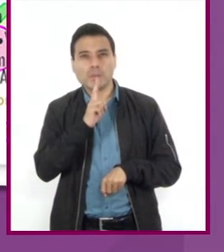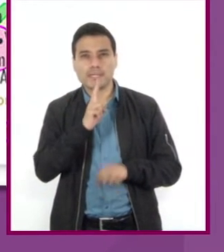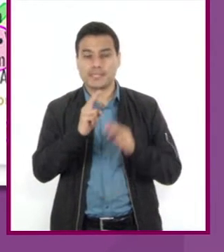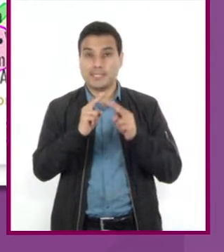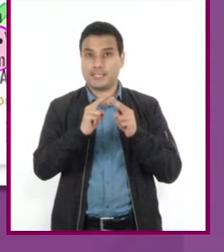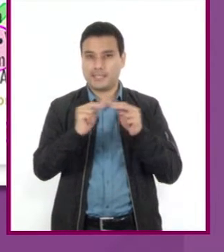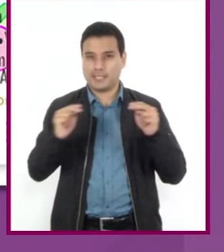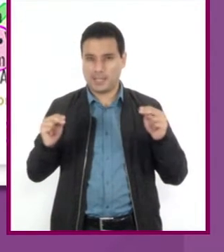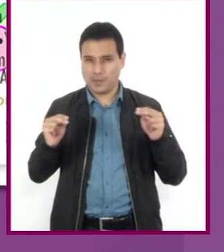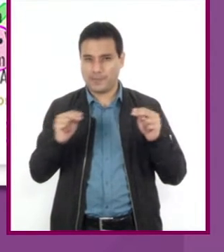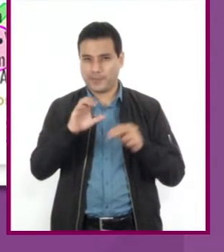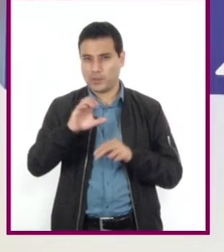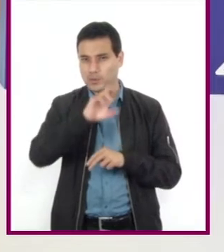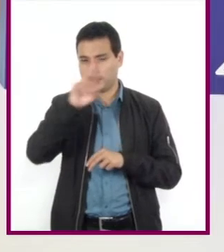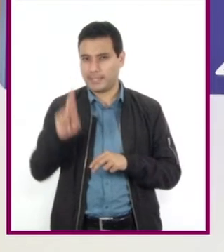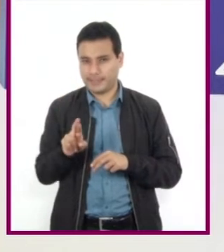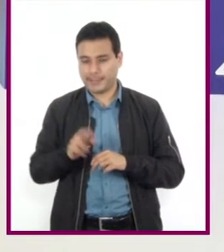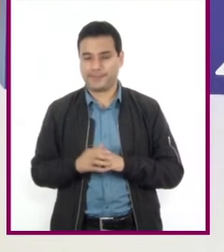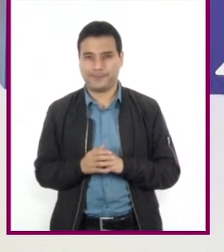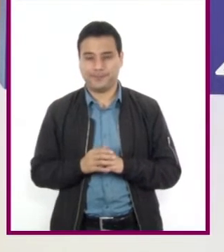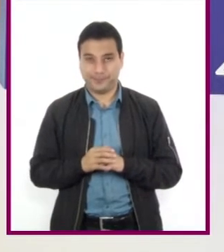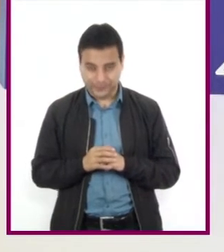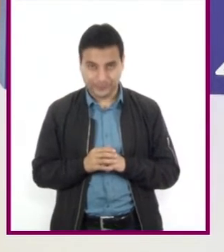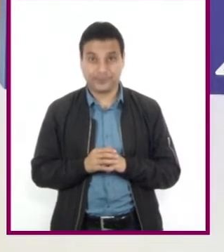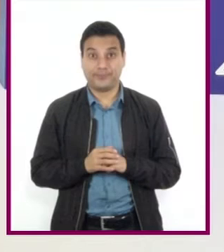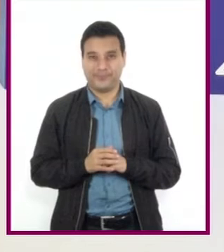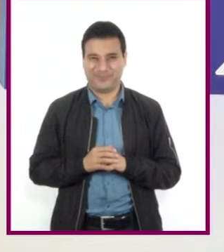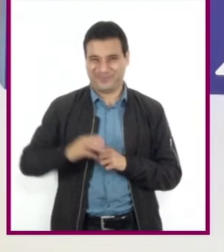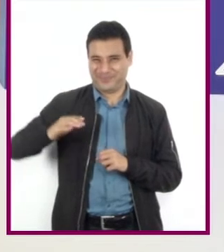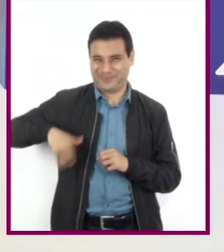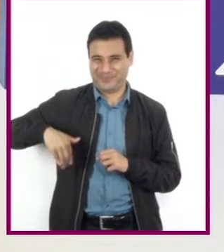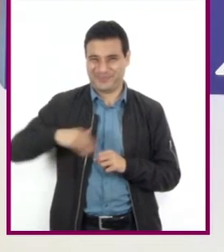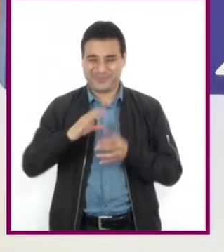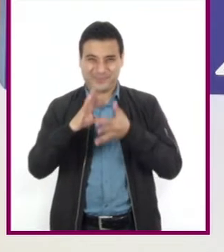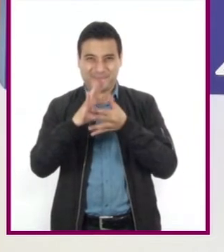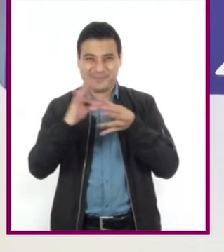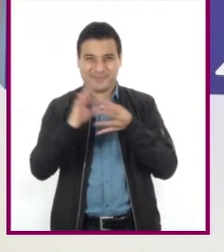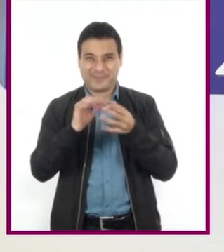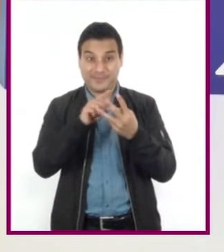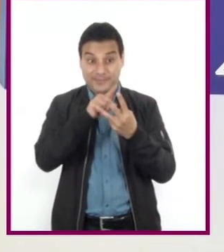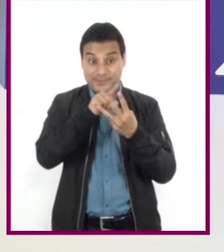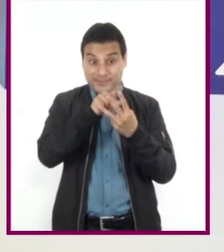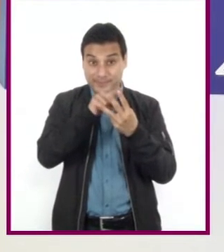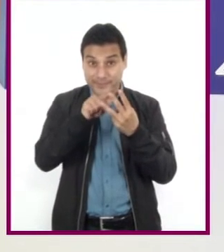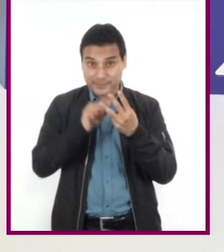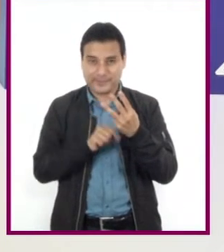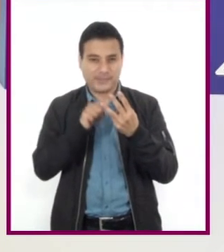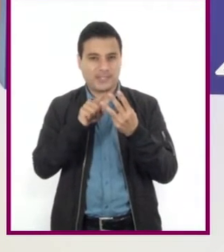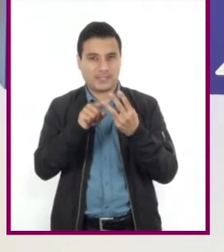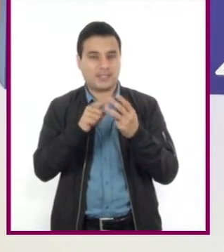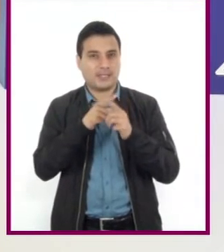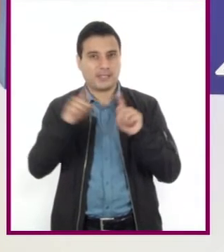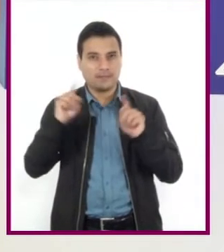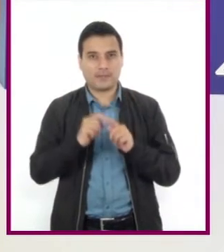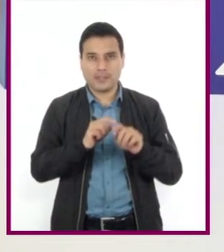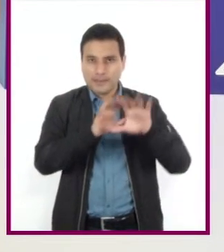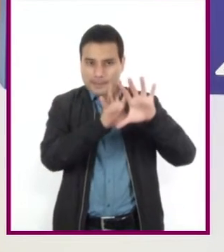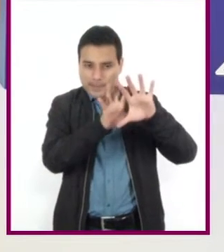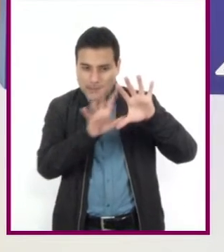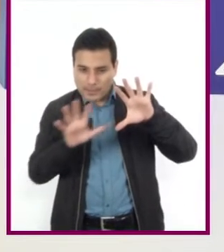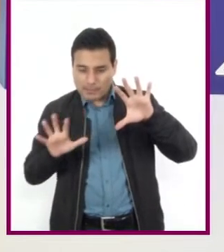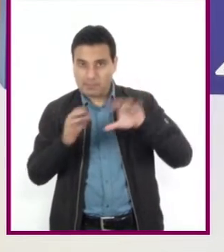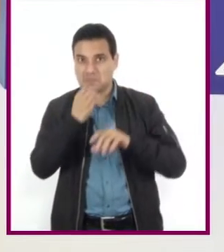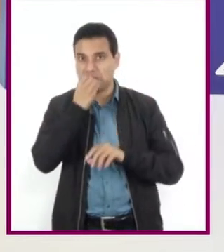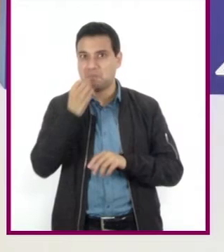Rica. A diferencia de las otras dos superáreas culturales, en Mesoamérica las condiciones climáticas favorecieron